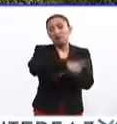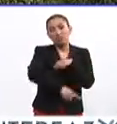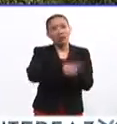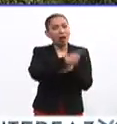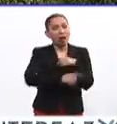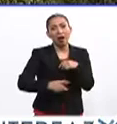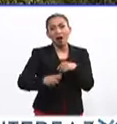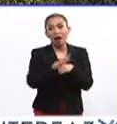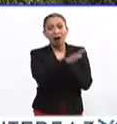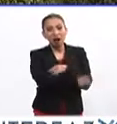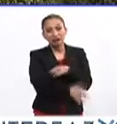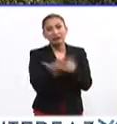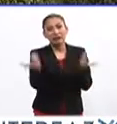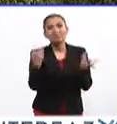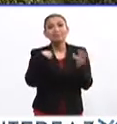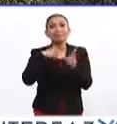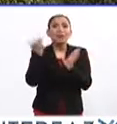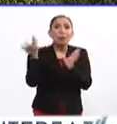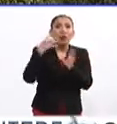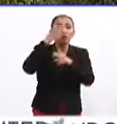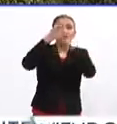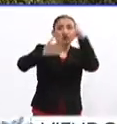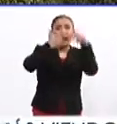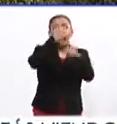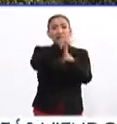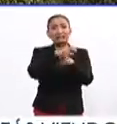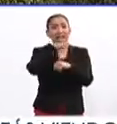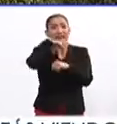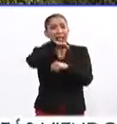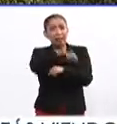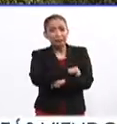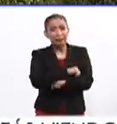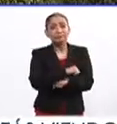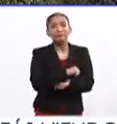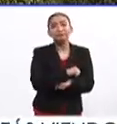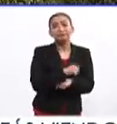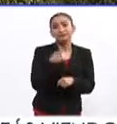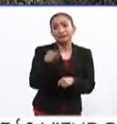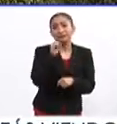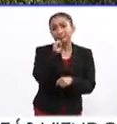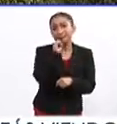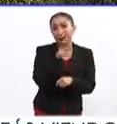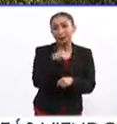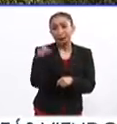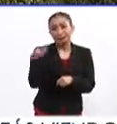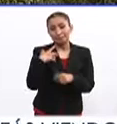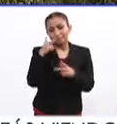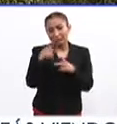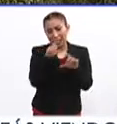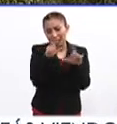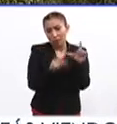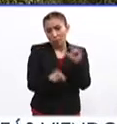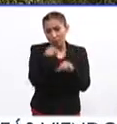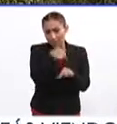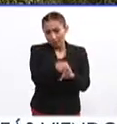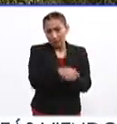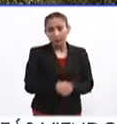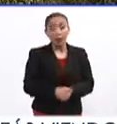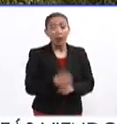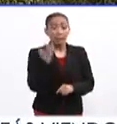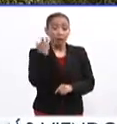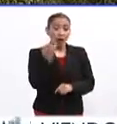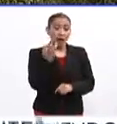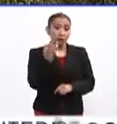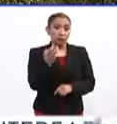directo a la captación de emisiones de gases de efecto invernadero a nivel, pues, de México, por lo menos, ¿no? Lo